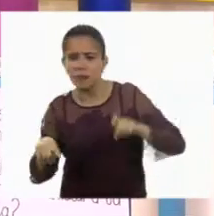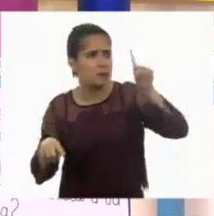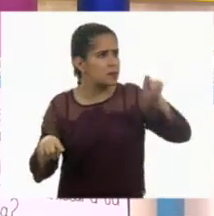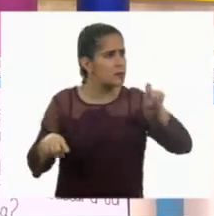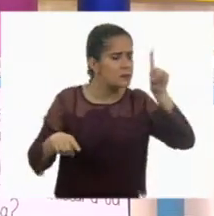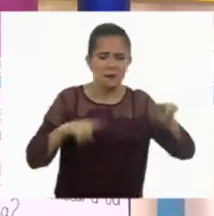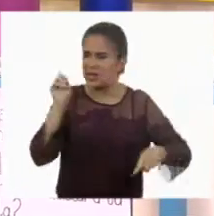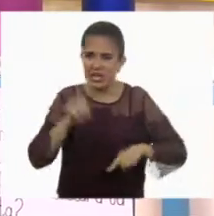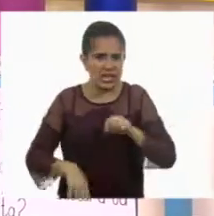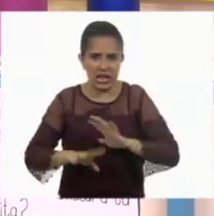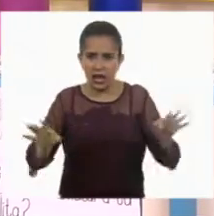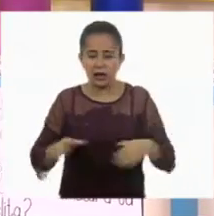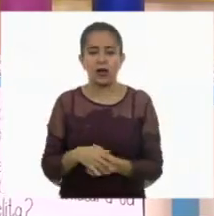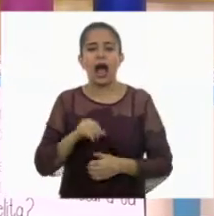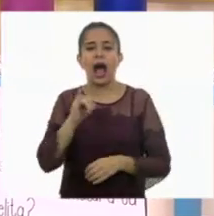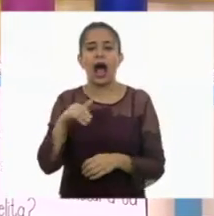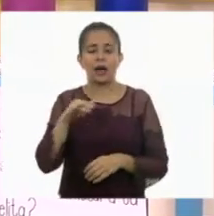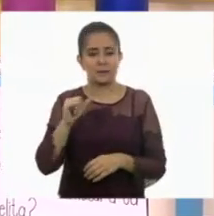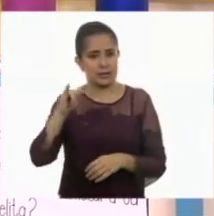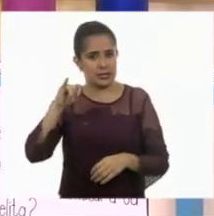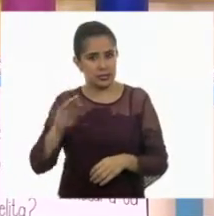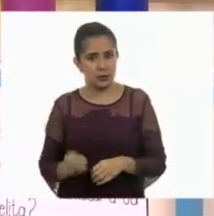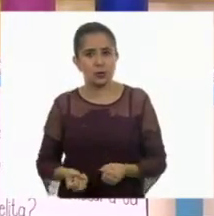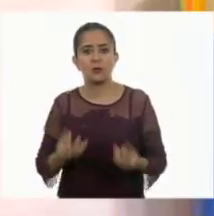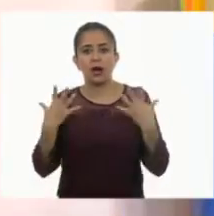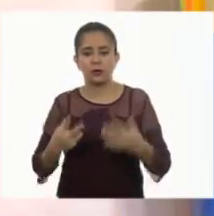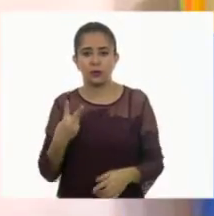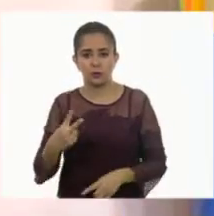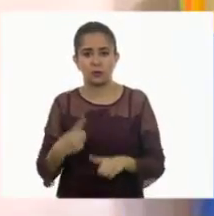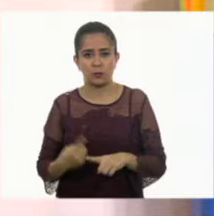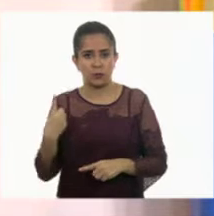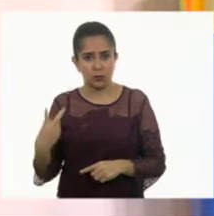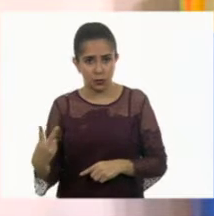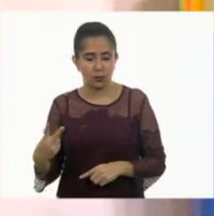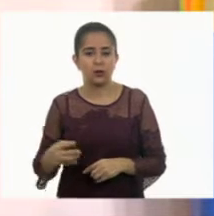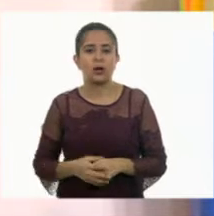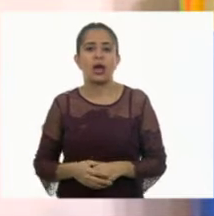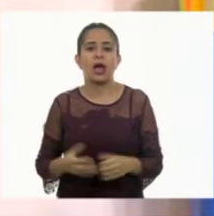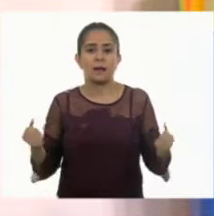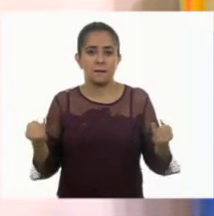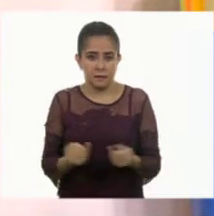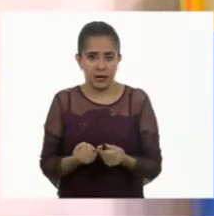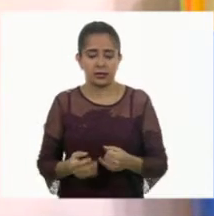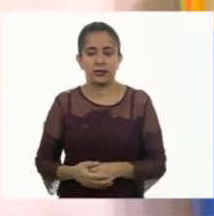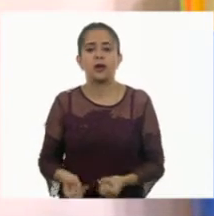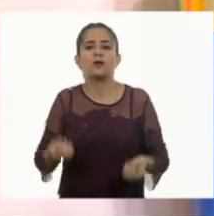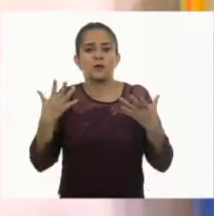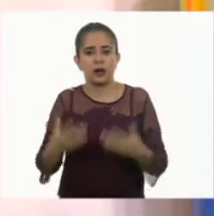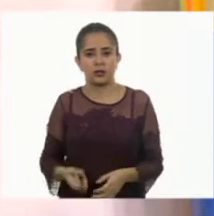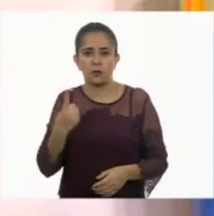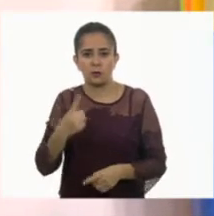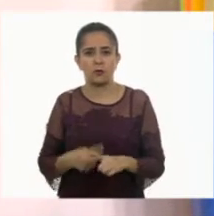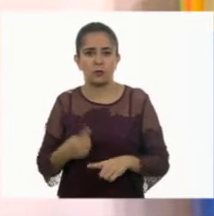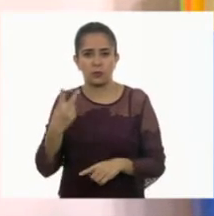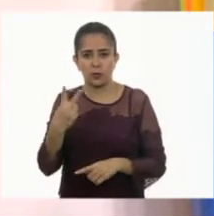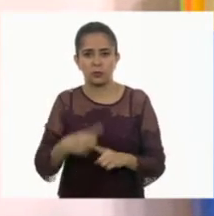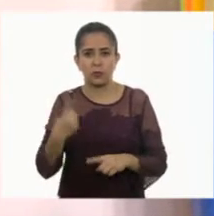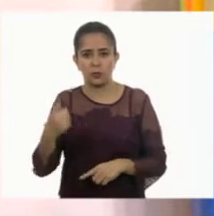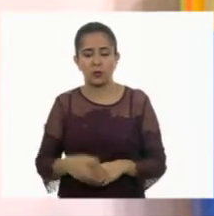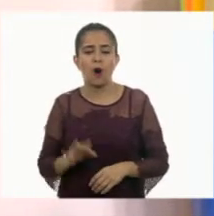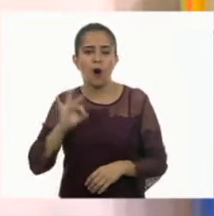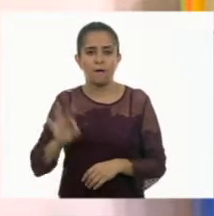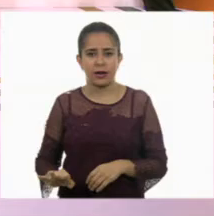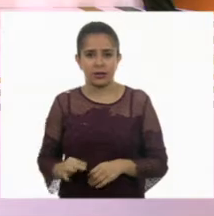intentarlo. Jaimito, ¿cuánto es 2 por 2? Empate. ¿Y cuánto es 2 por 1?